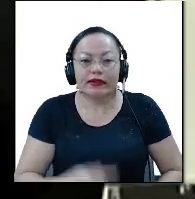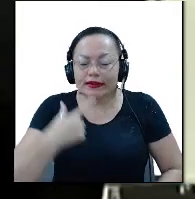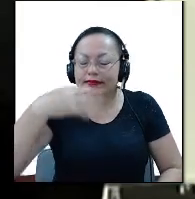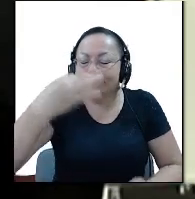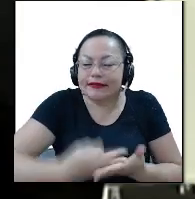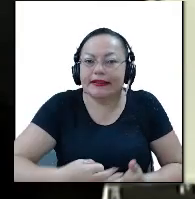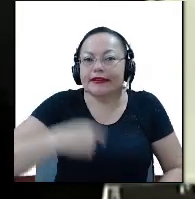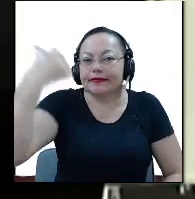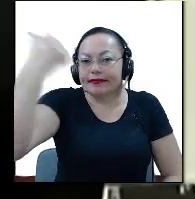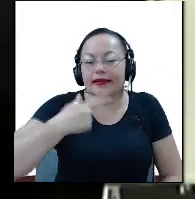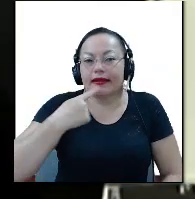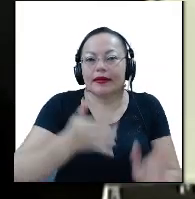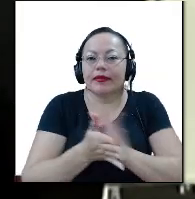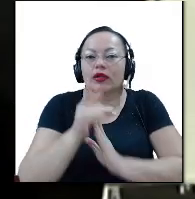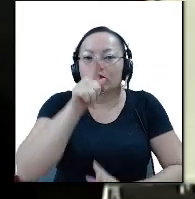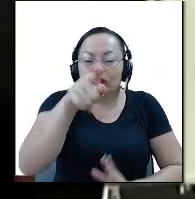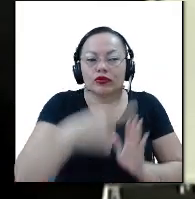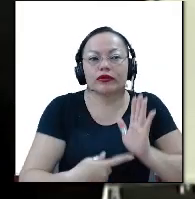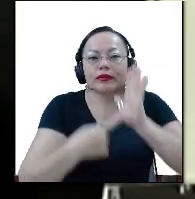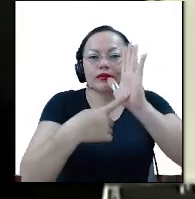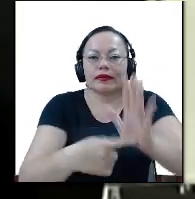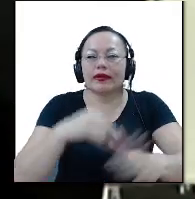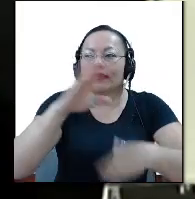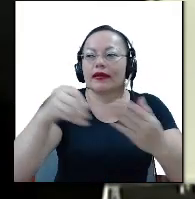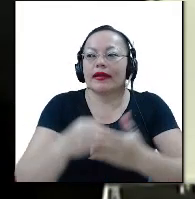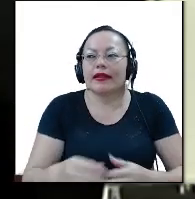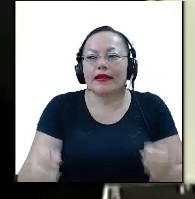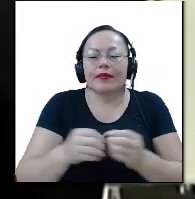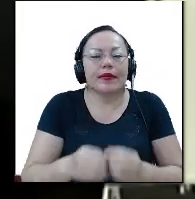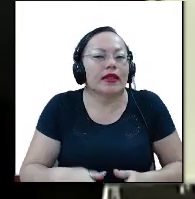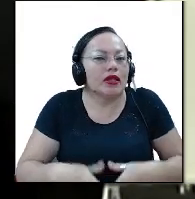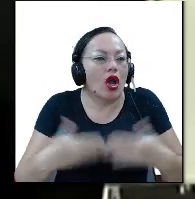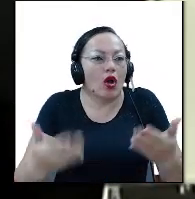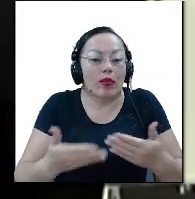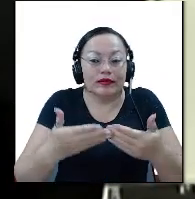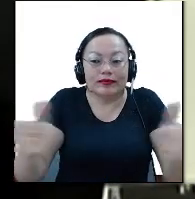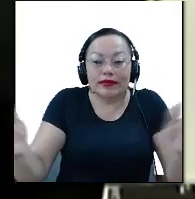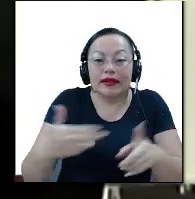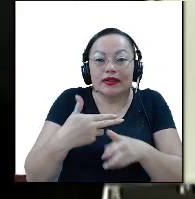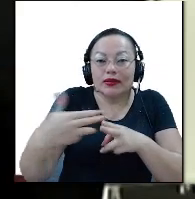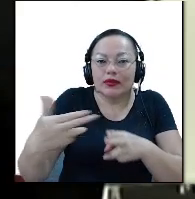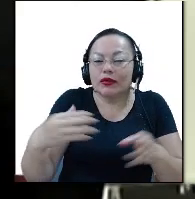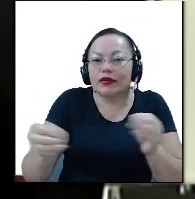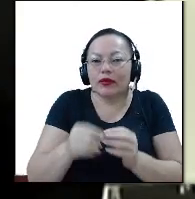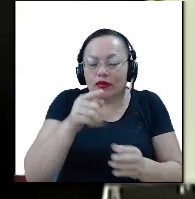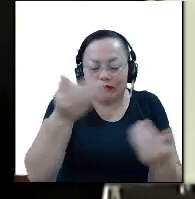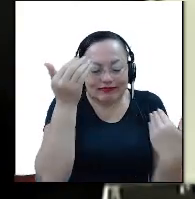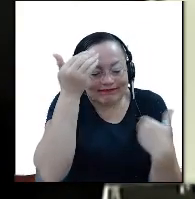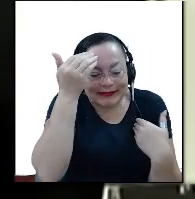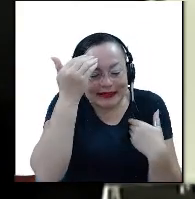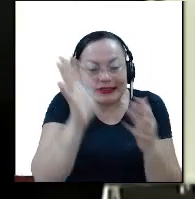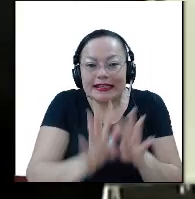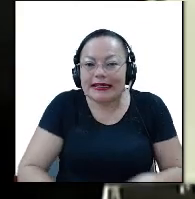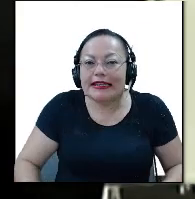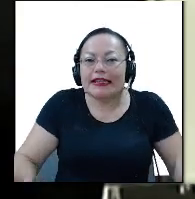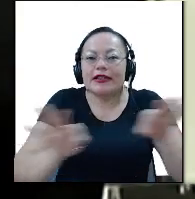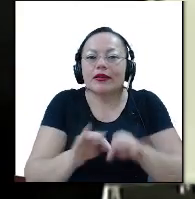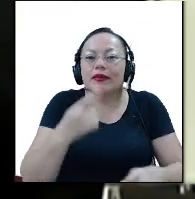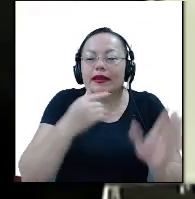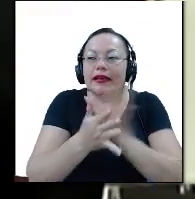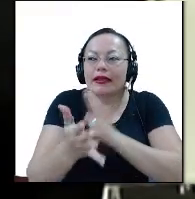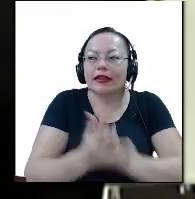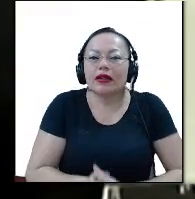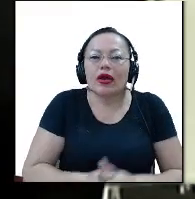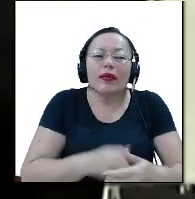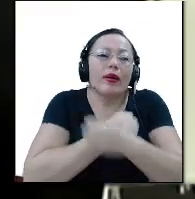que es lo que usted ofrece. Tal vez no va a poderse abrir muy pronto, sea consciente consigo mismo, deje los